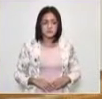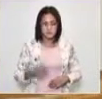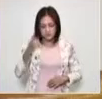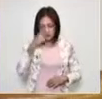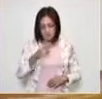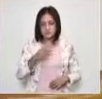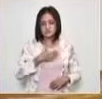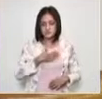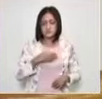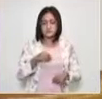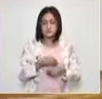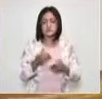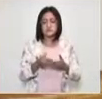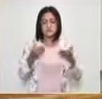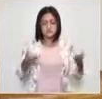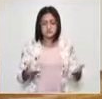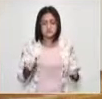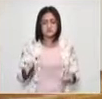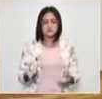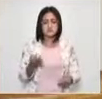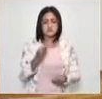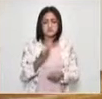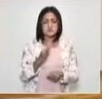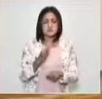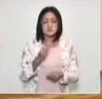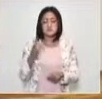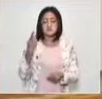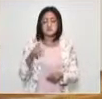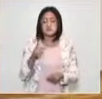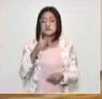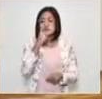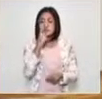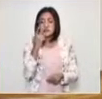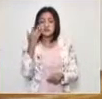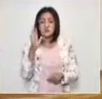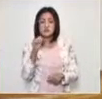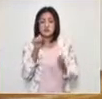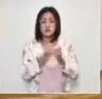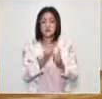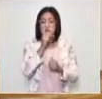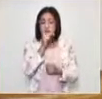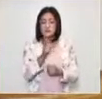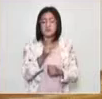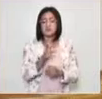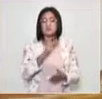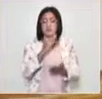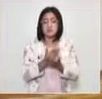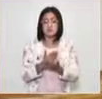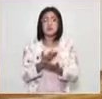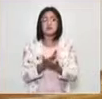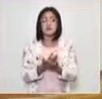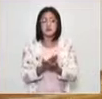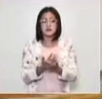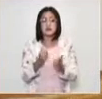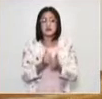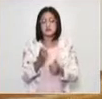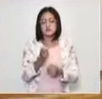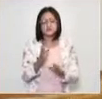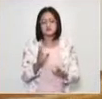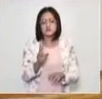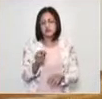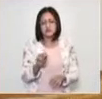Para que yo pusiera lo que el alcalde quiso decir con la palabra pausa es esto o lo otro. No,